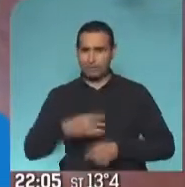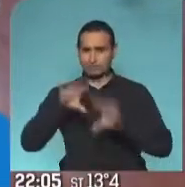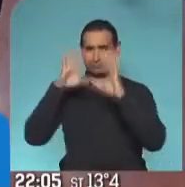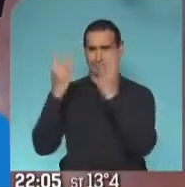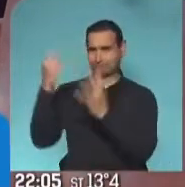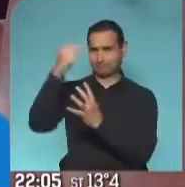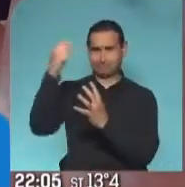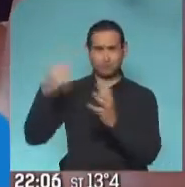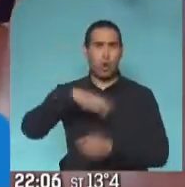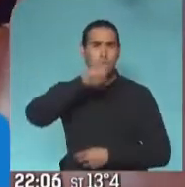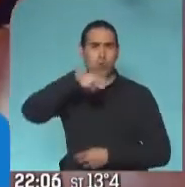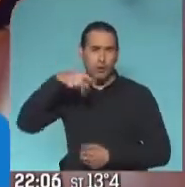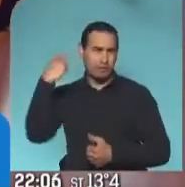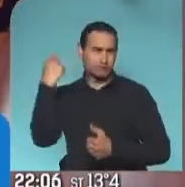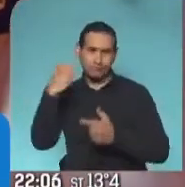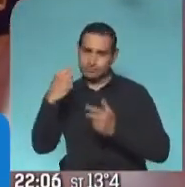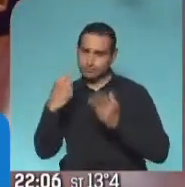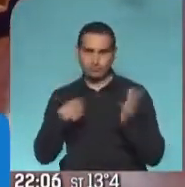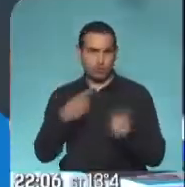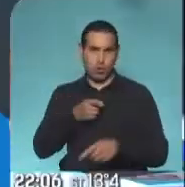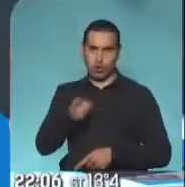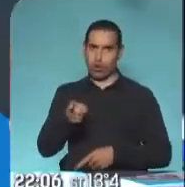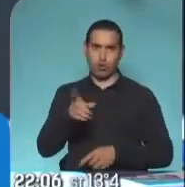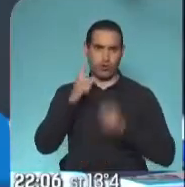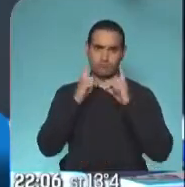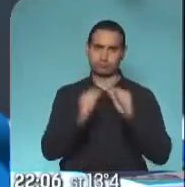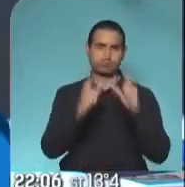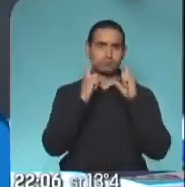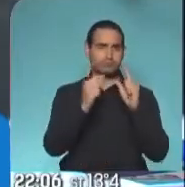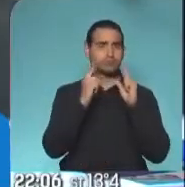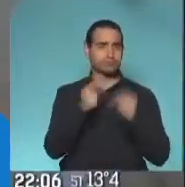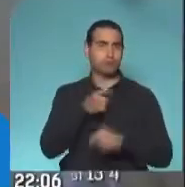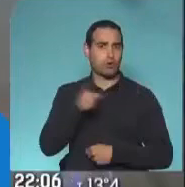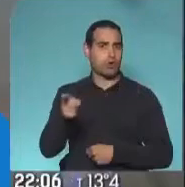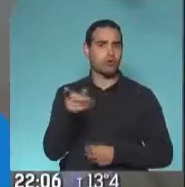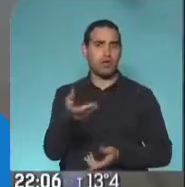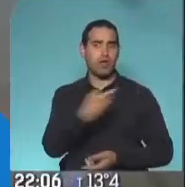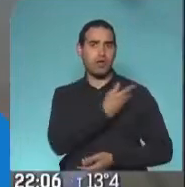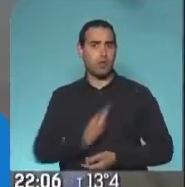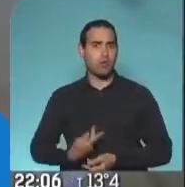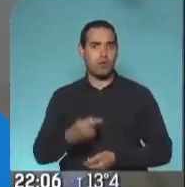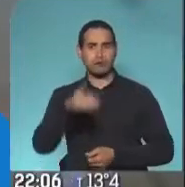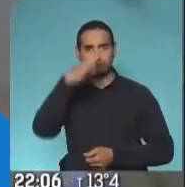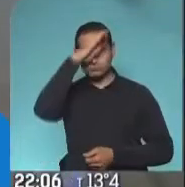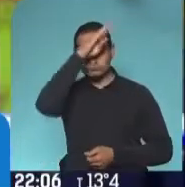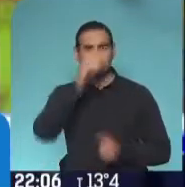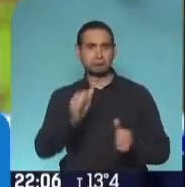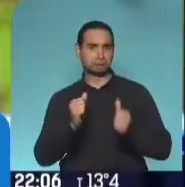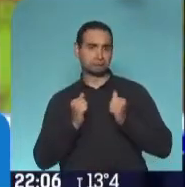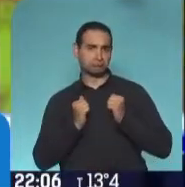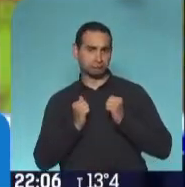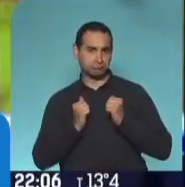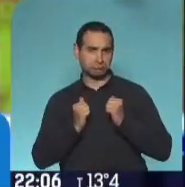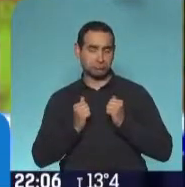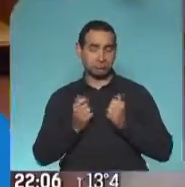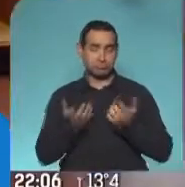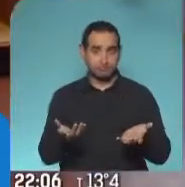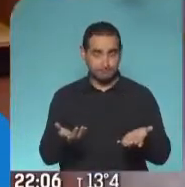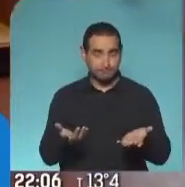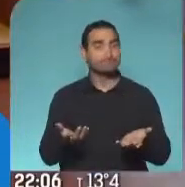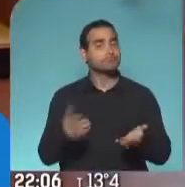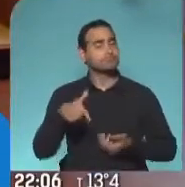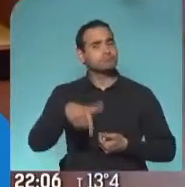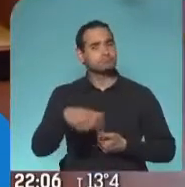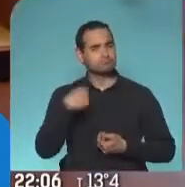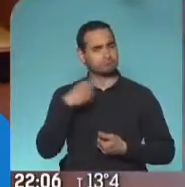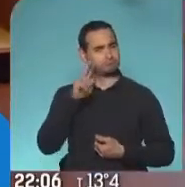mundo, Noruega, etcétera, reaccionaron también muy críticamente frente a la pasividad con la que Bolsonaro manejó este tema. Ahora,